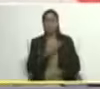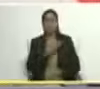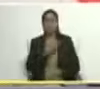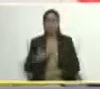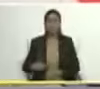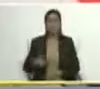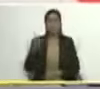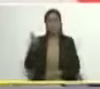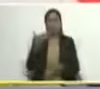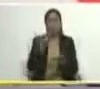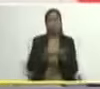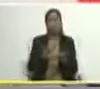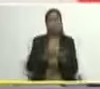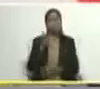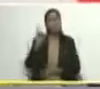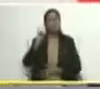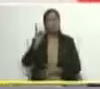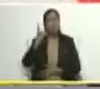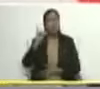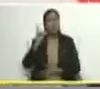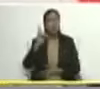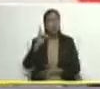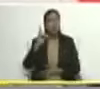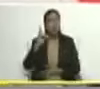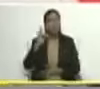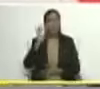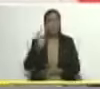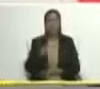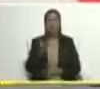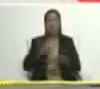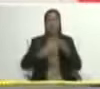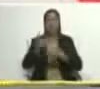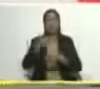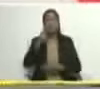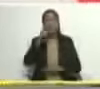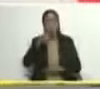fue el proponente del Tratado de Comercio de los Pueblos, culminar